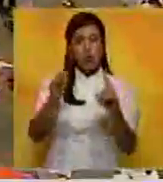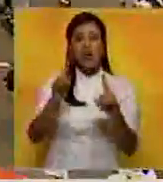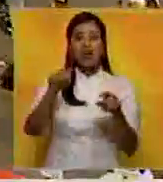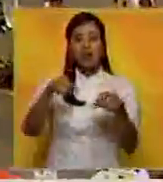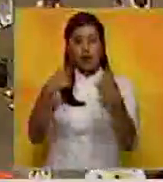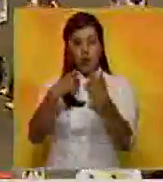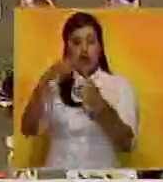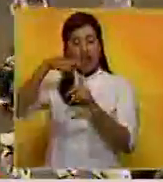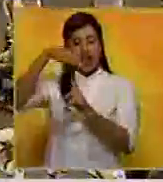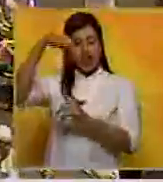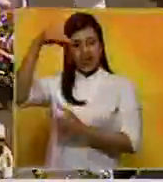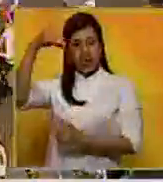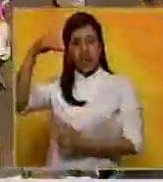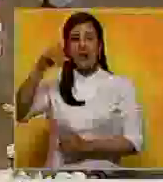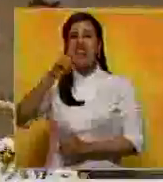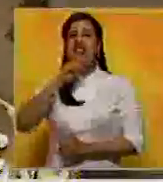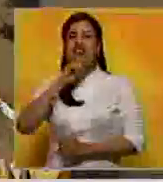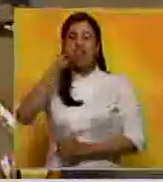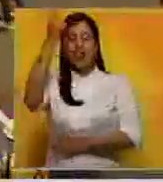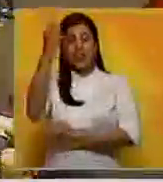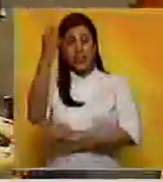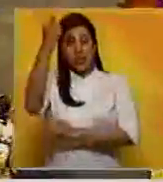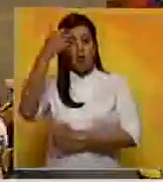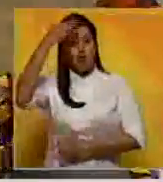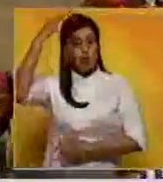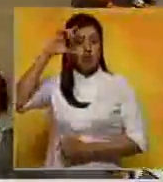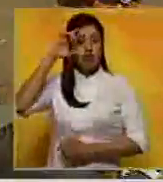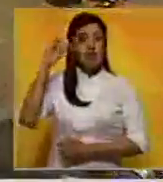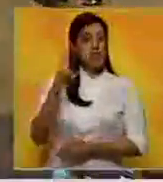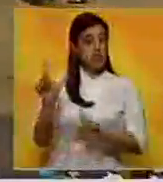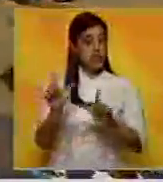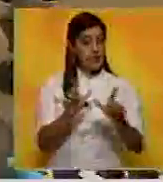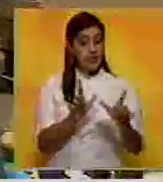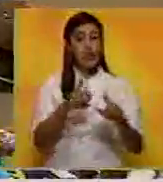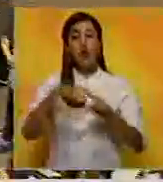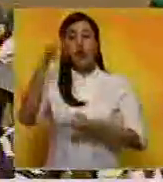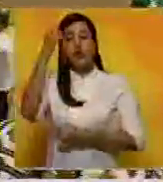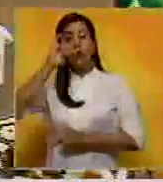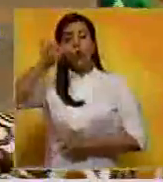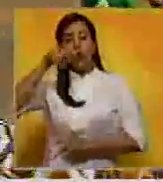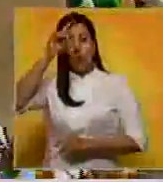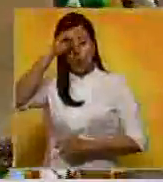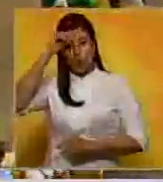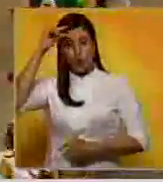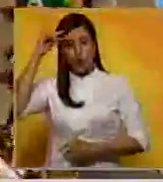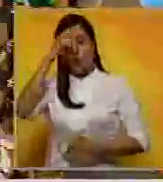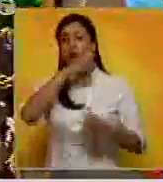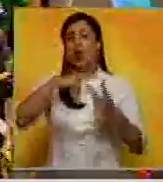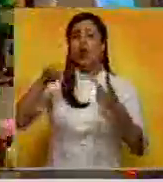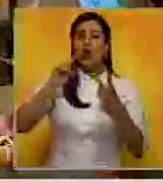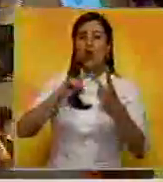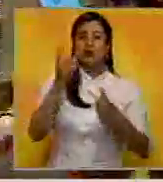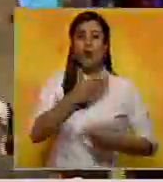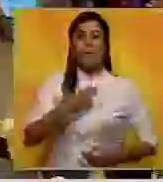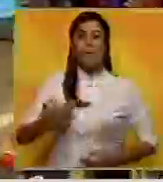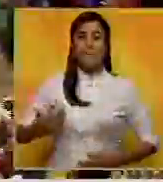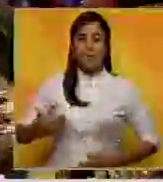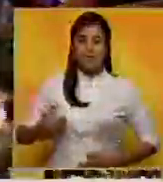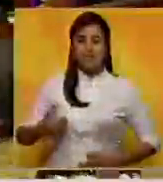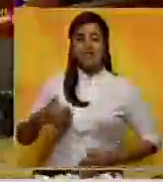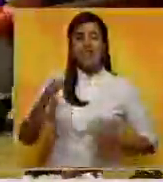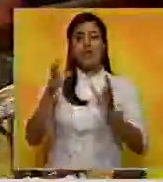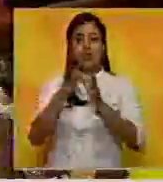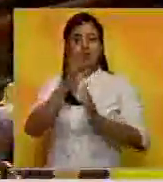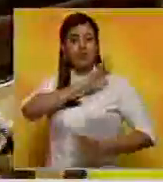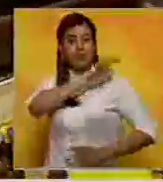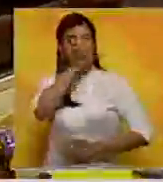distribuidor Altamira está el diputado Henry Ramos ayub el diputado Julio Borges el presidente de la junta directiva del